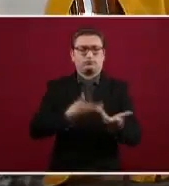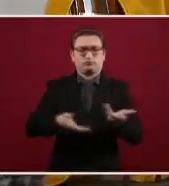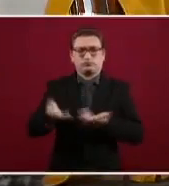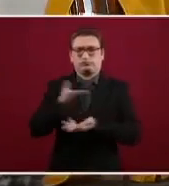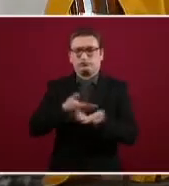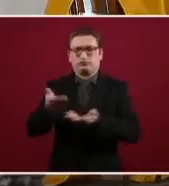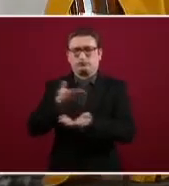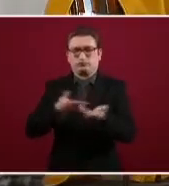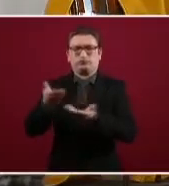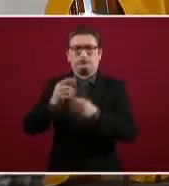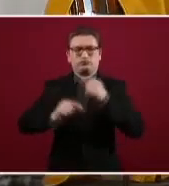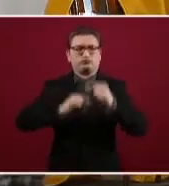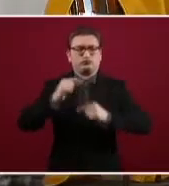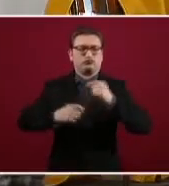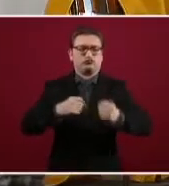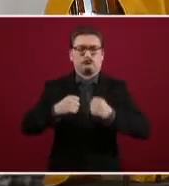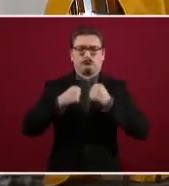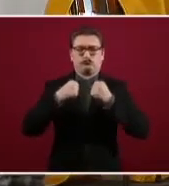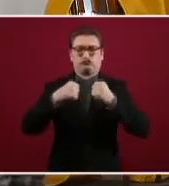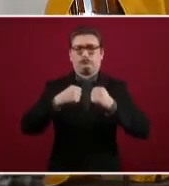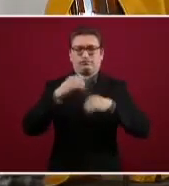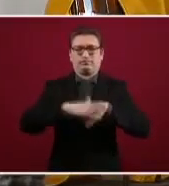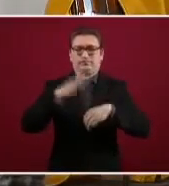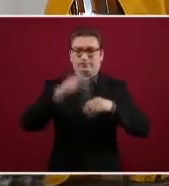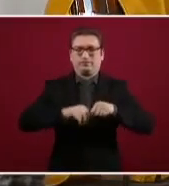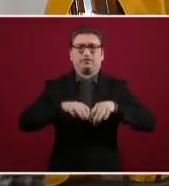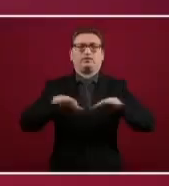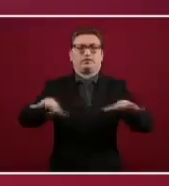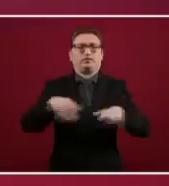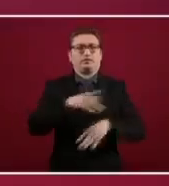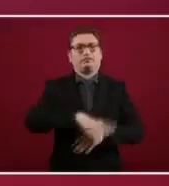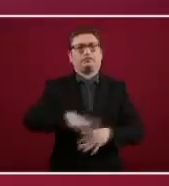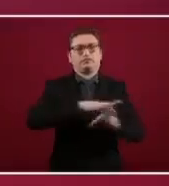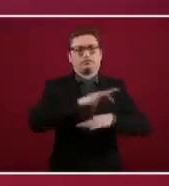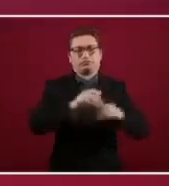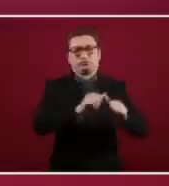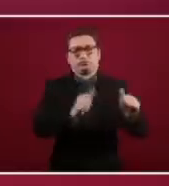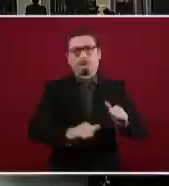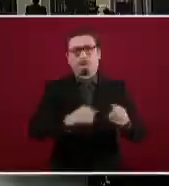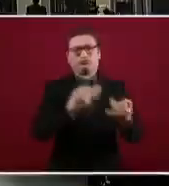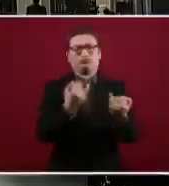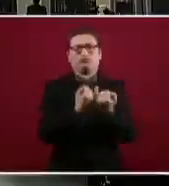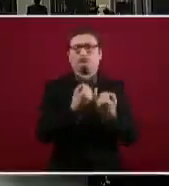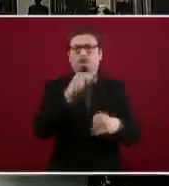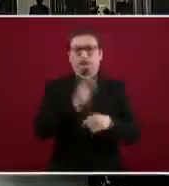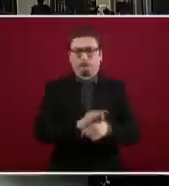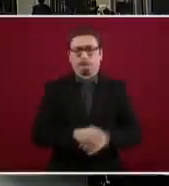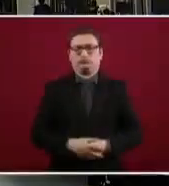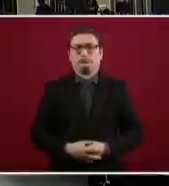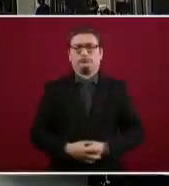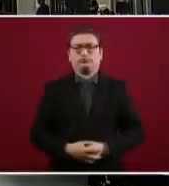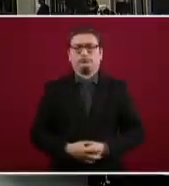de comercialización también estamos fortaleciendo a los artesanos gracias